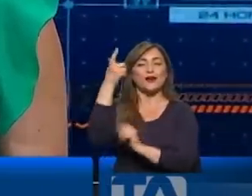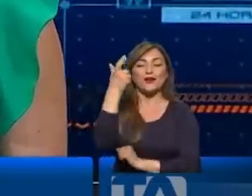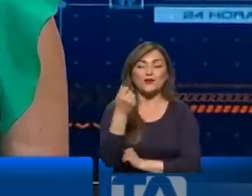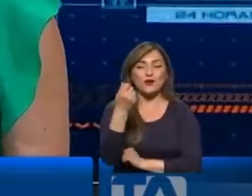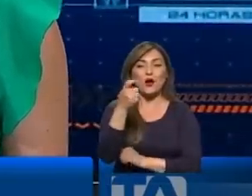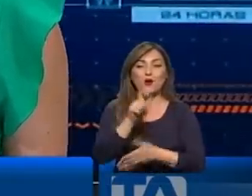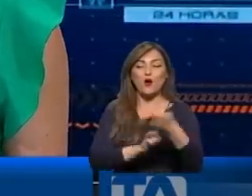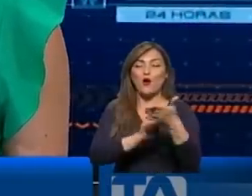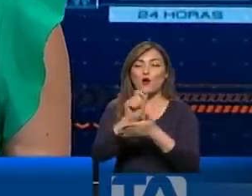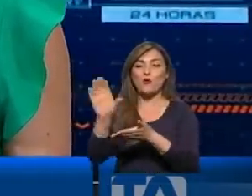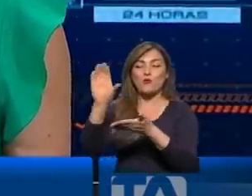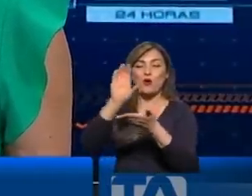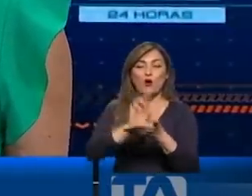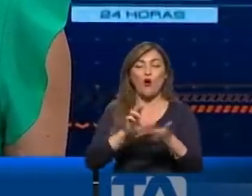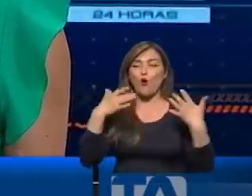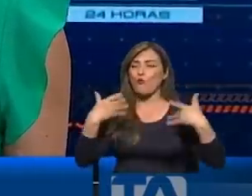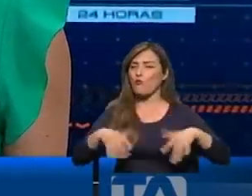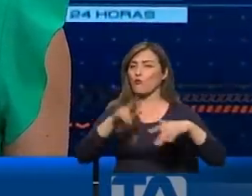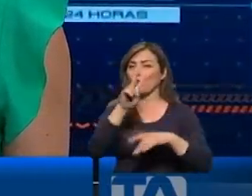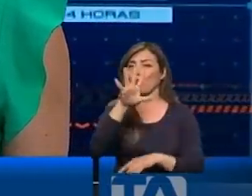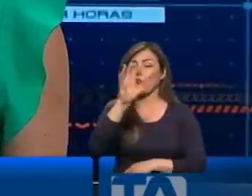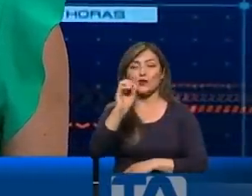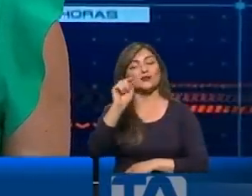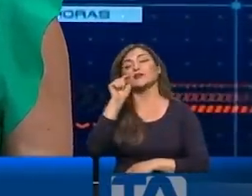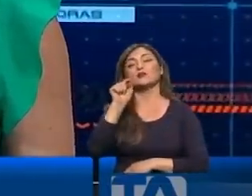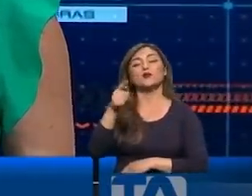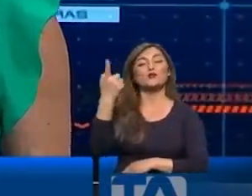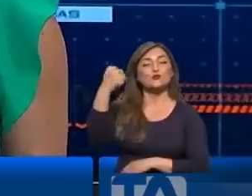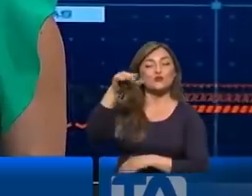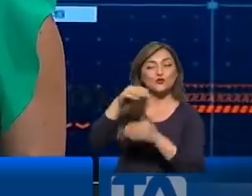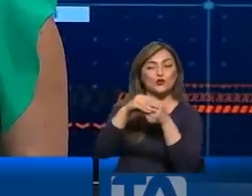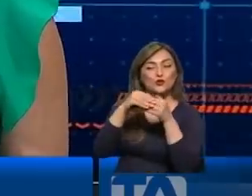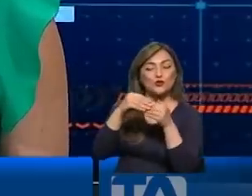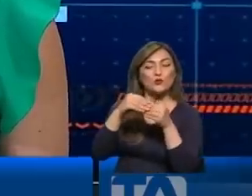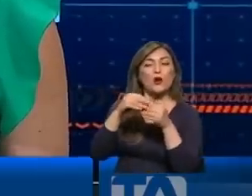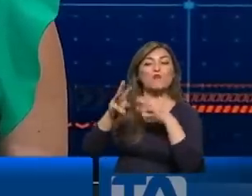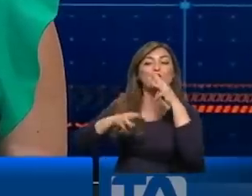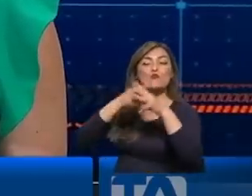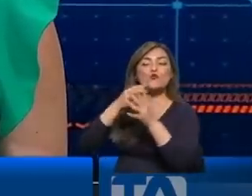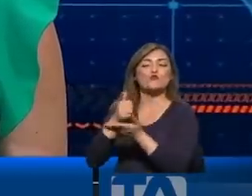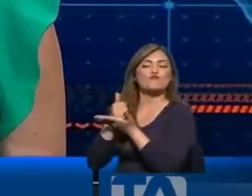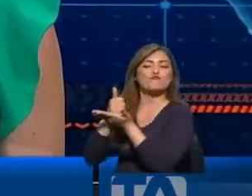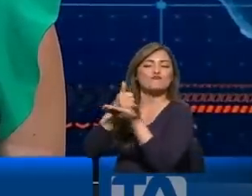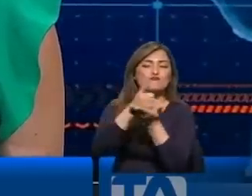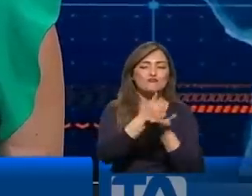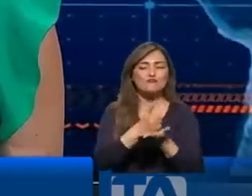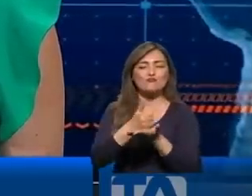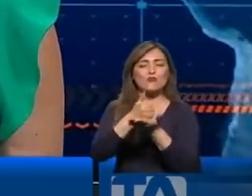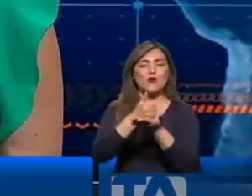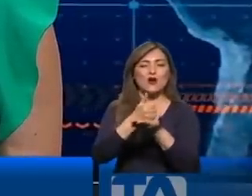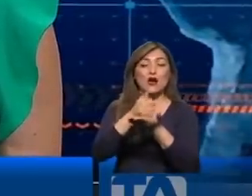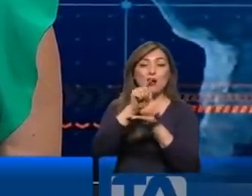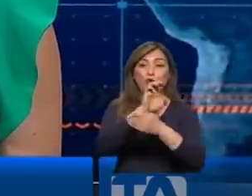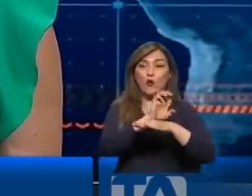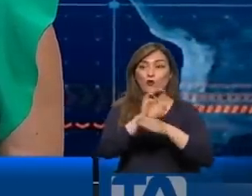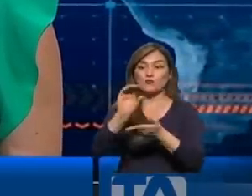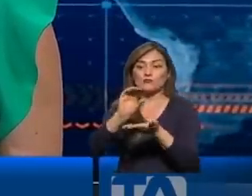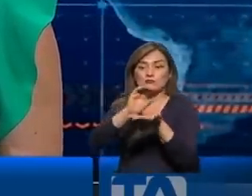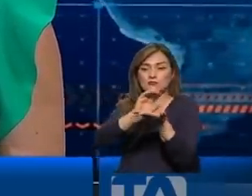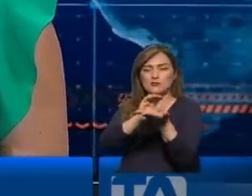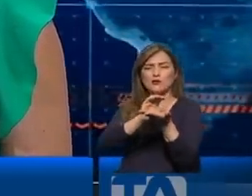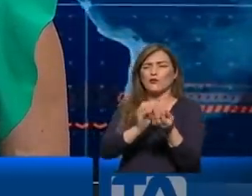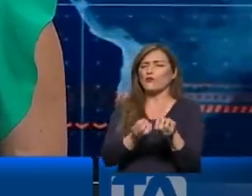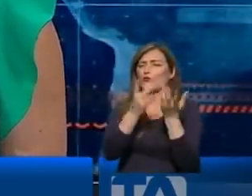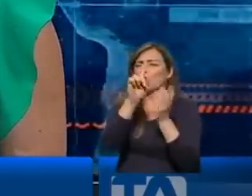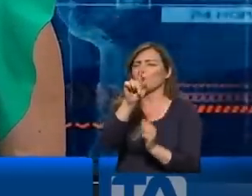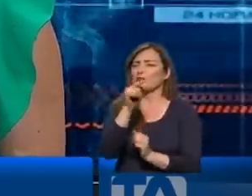de dólares para apuntalar la liquidez mundial. De ese monto, a Ecuador le corresponderá una ayuda de